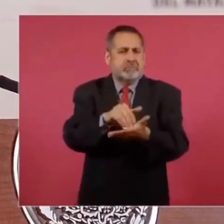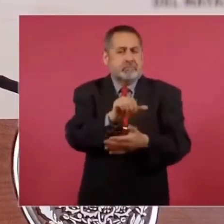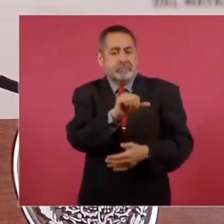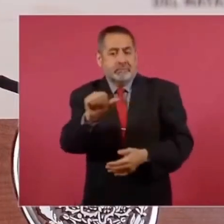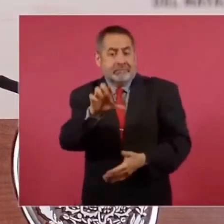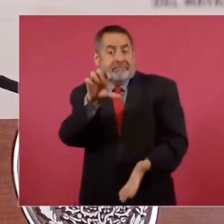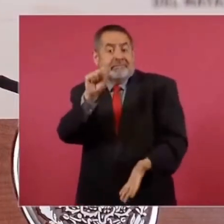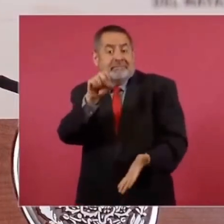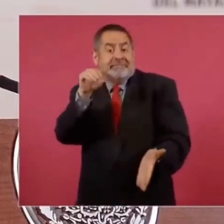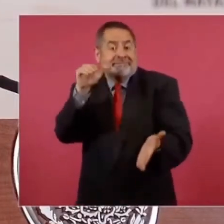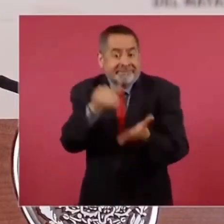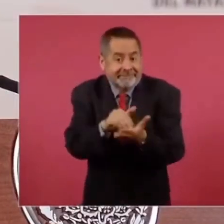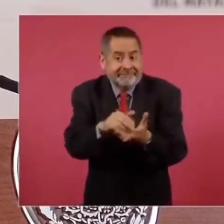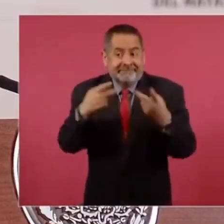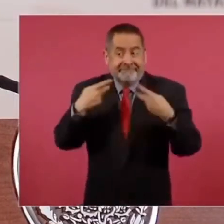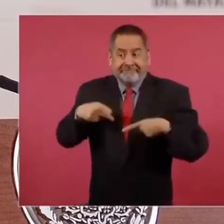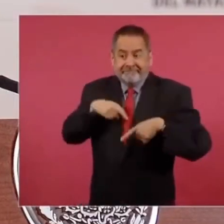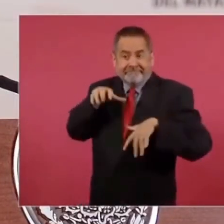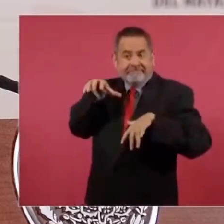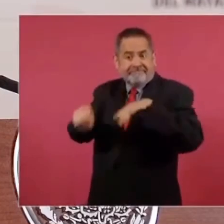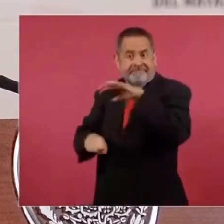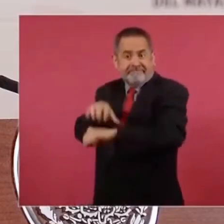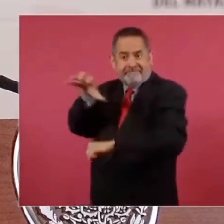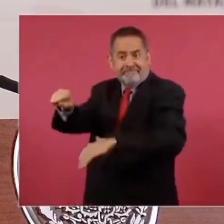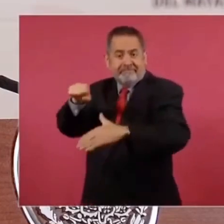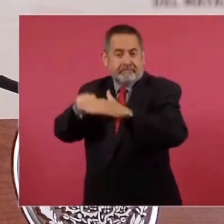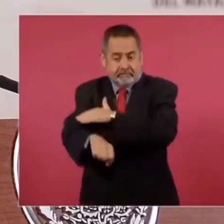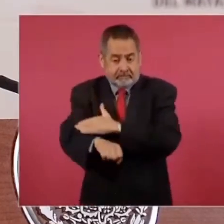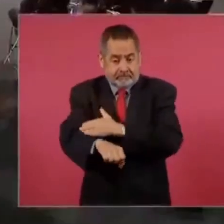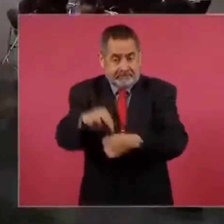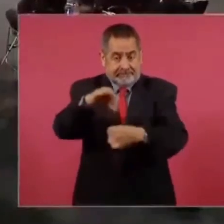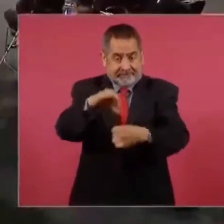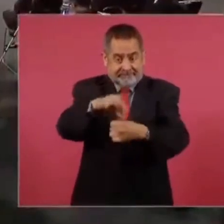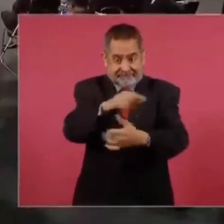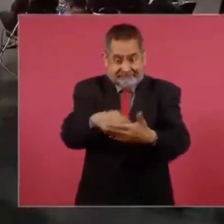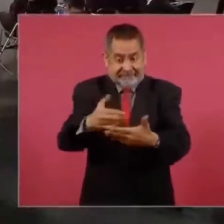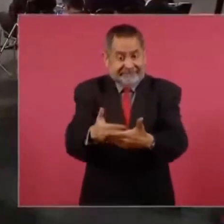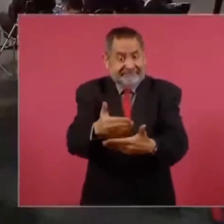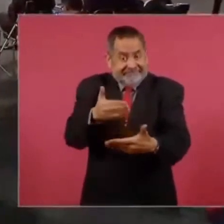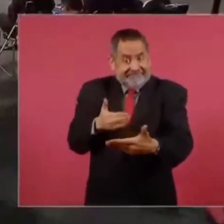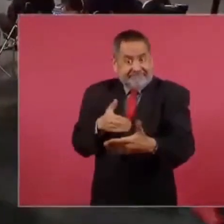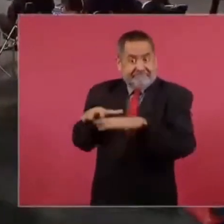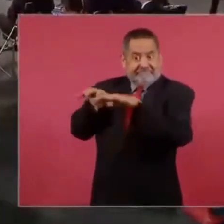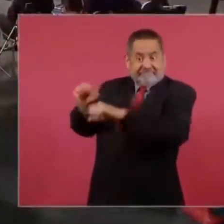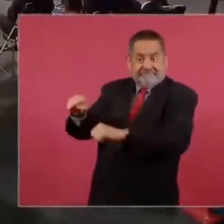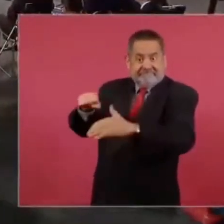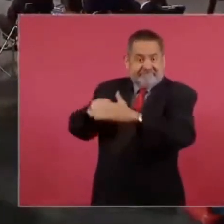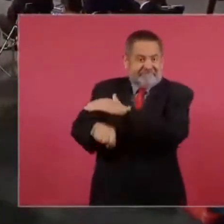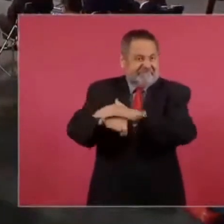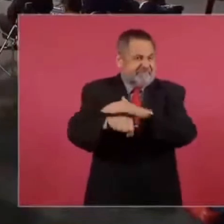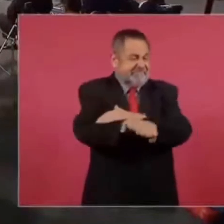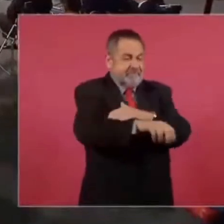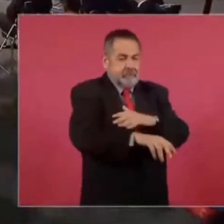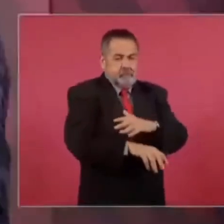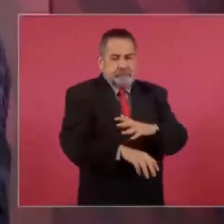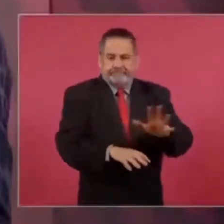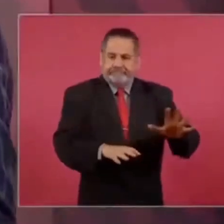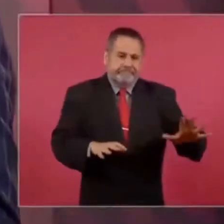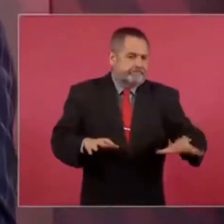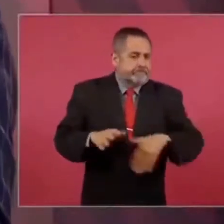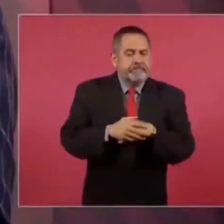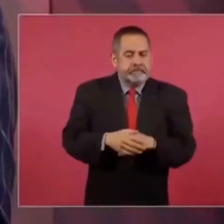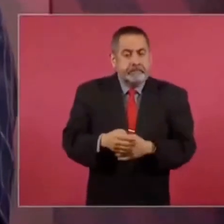60,000 detenidos antes de la elección. De este modo, se realizan las